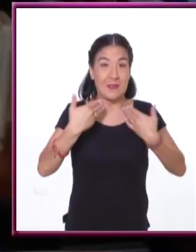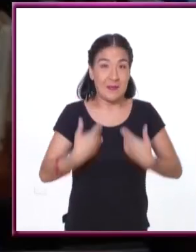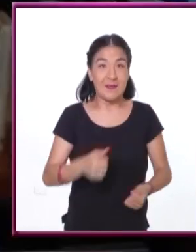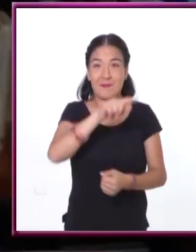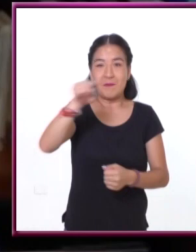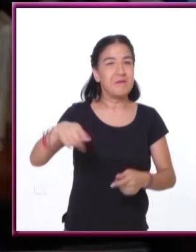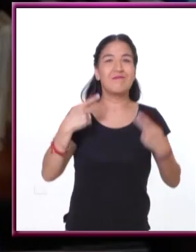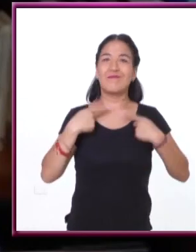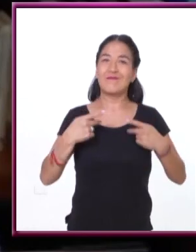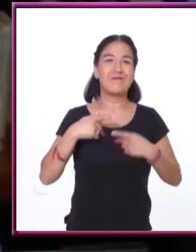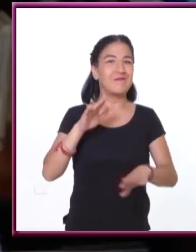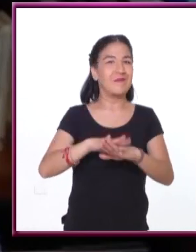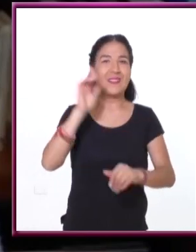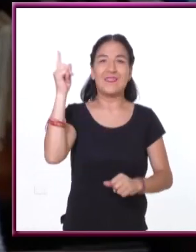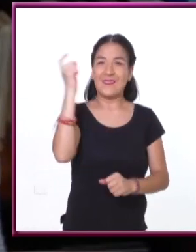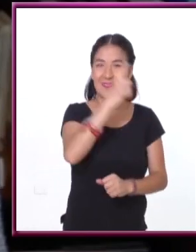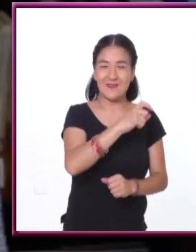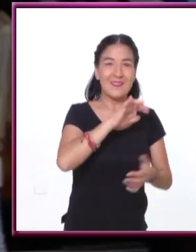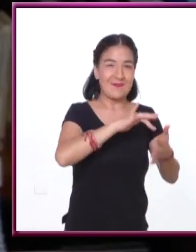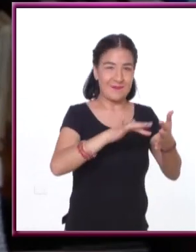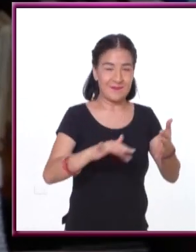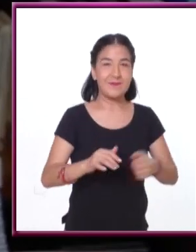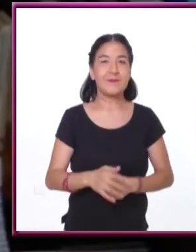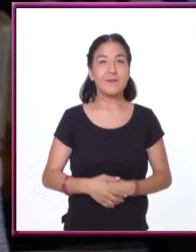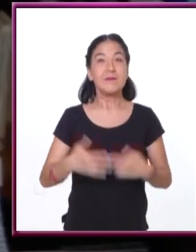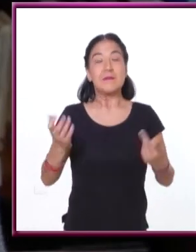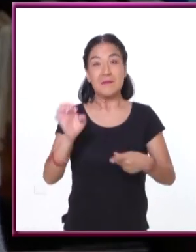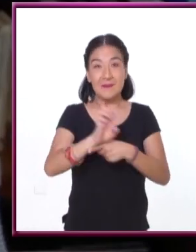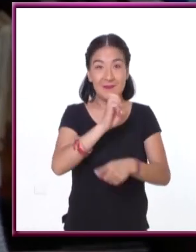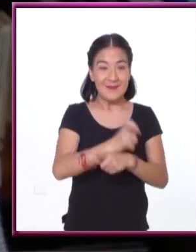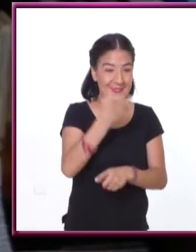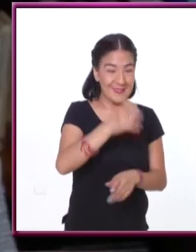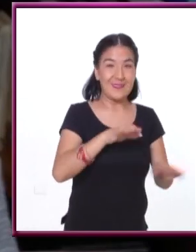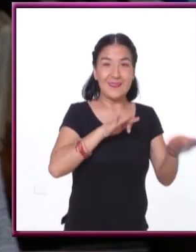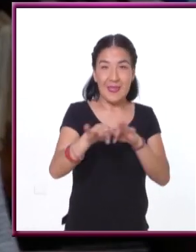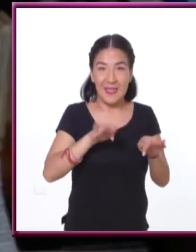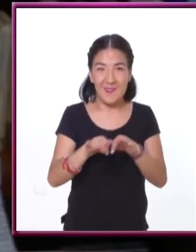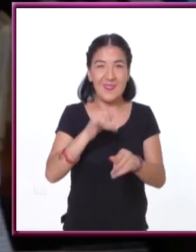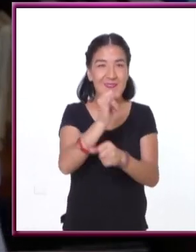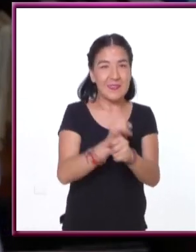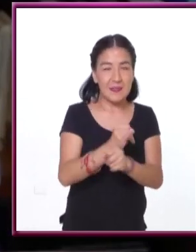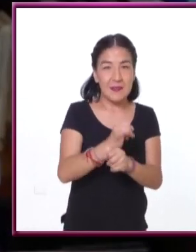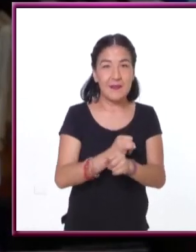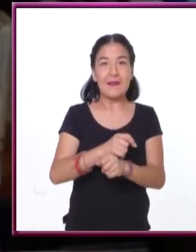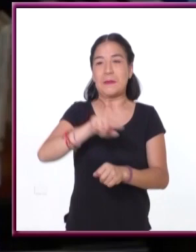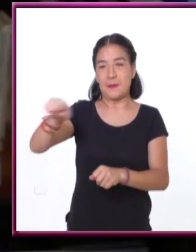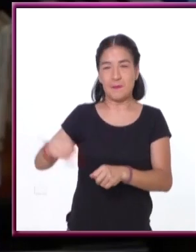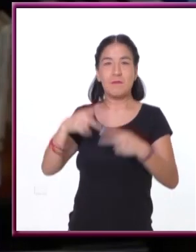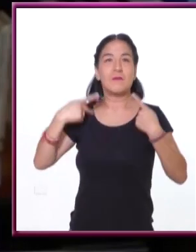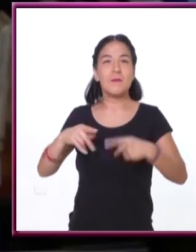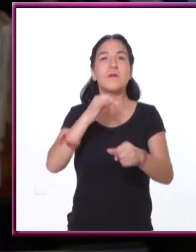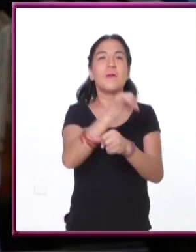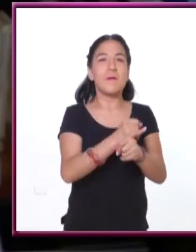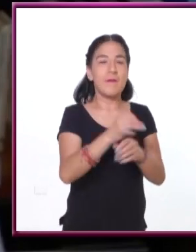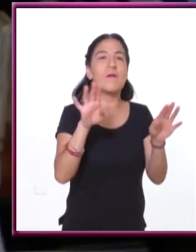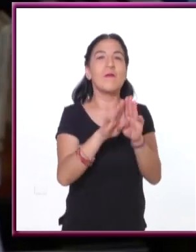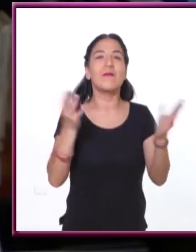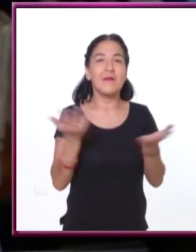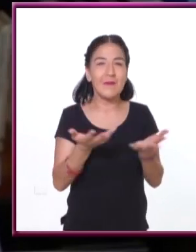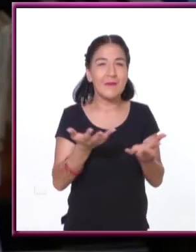comprensibles al público en general. Entonces, además del trabajo de investigación, los investigadores hacemos un